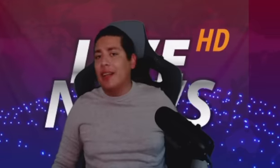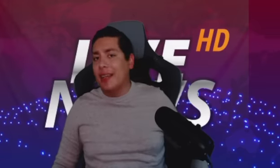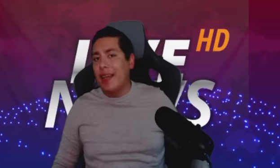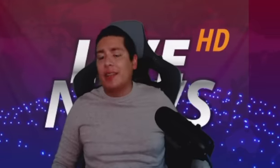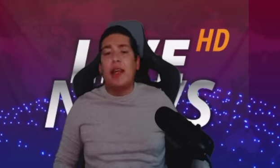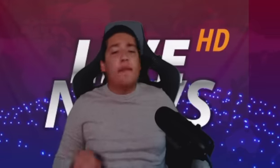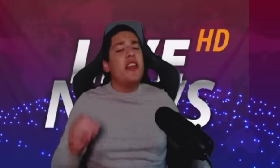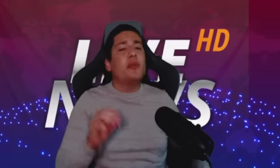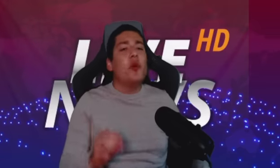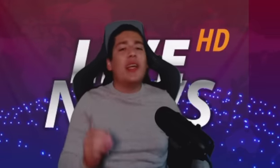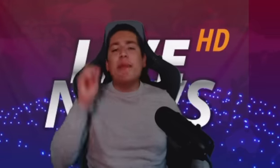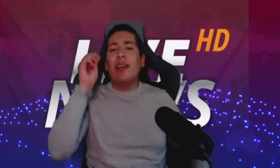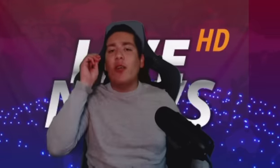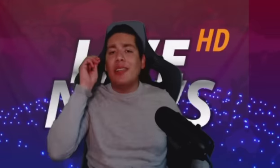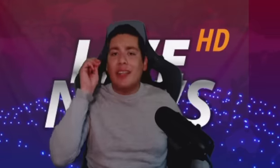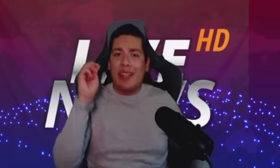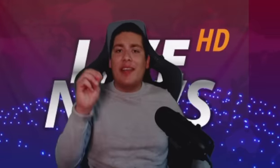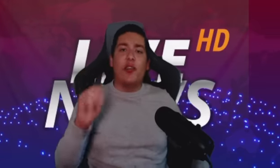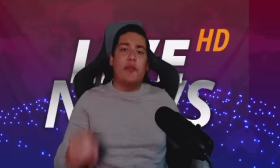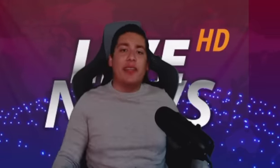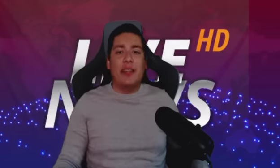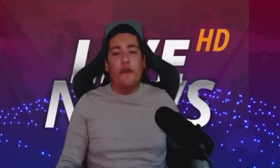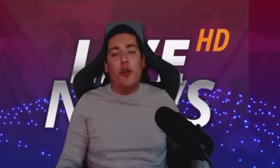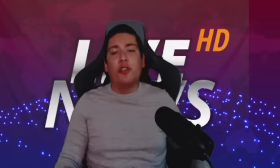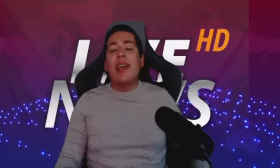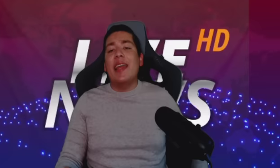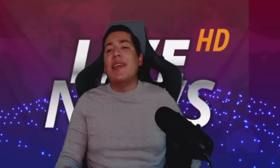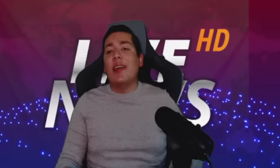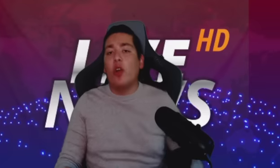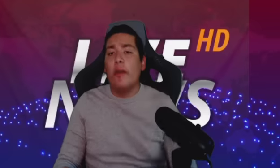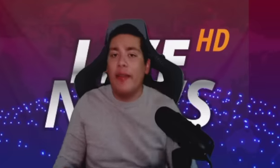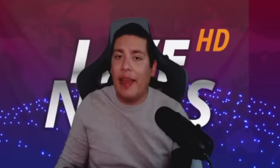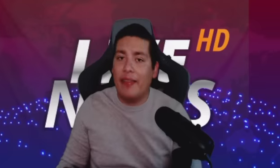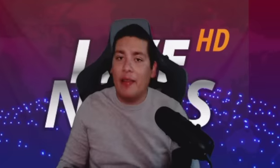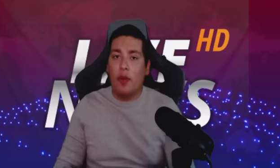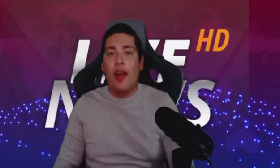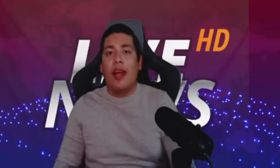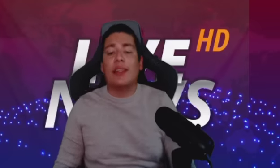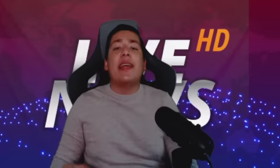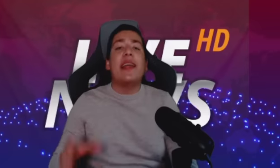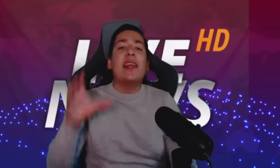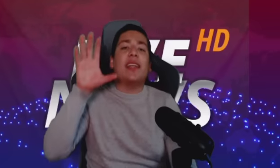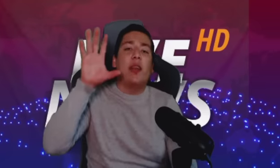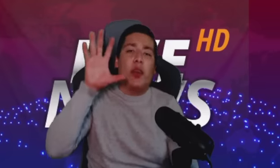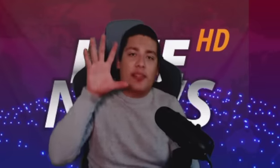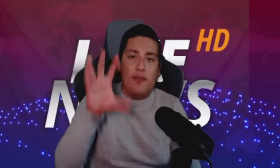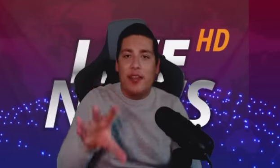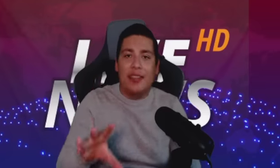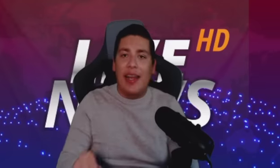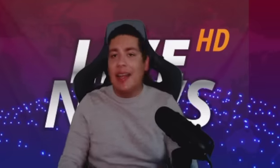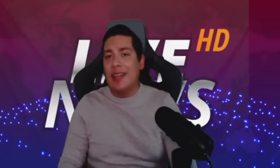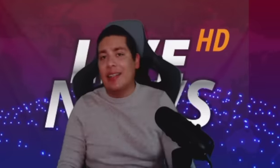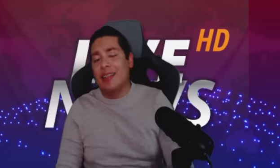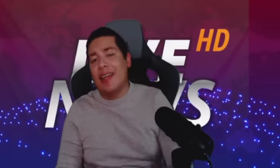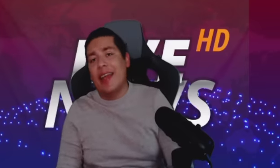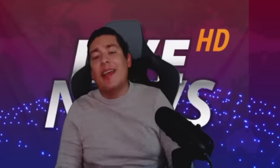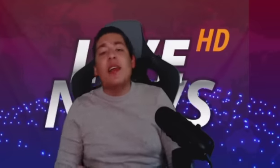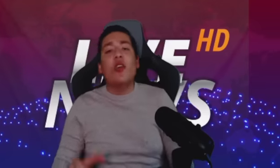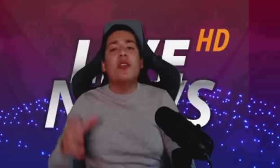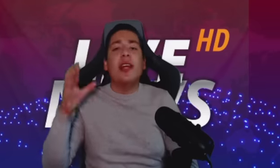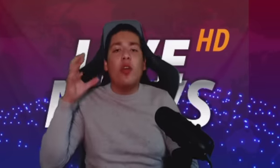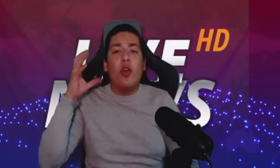cassez mismo que marcó el sexenio de vicente fox y del comandante borolas y es que lo que se muestra en nuestra